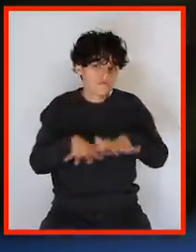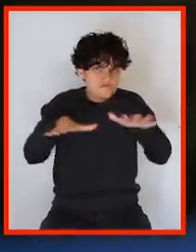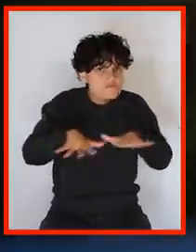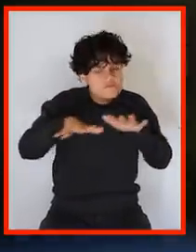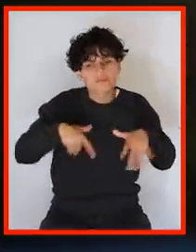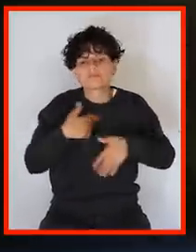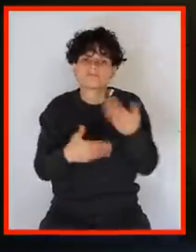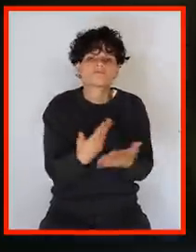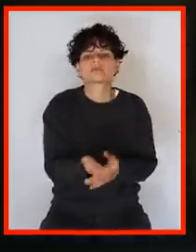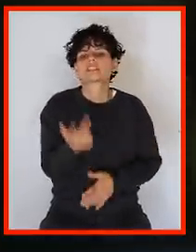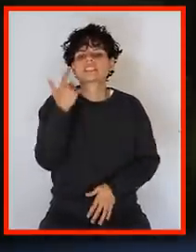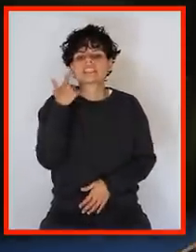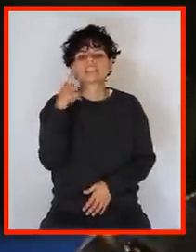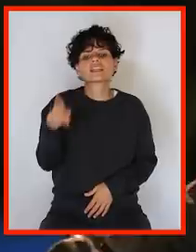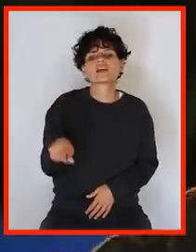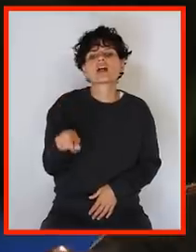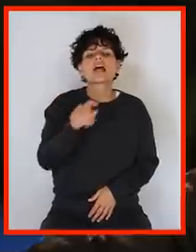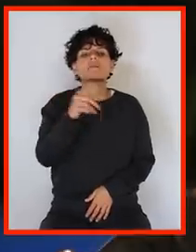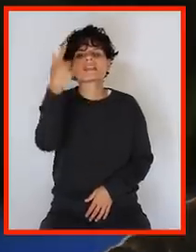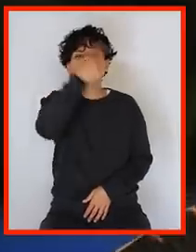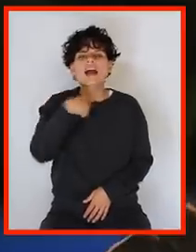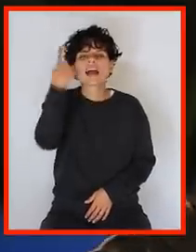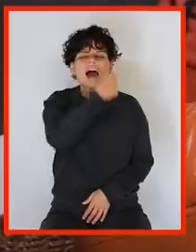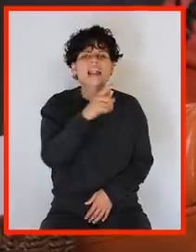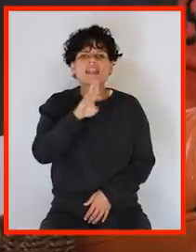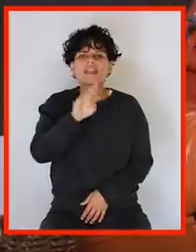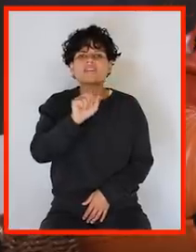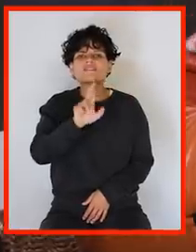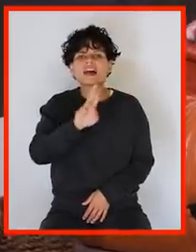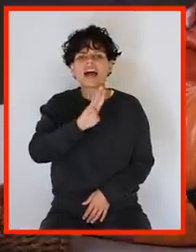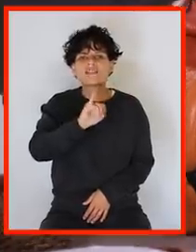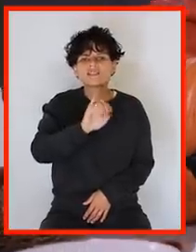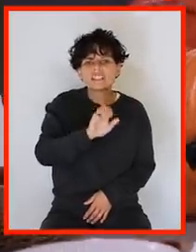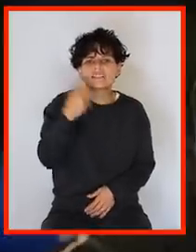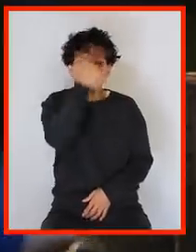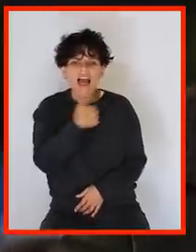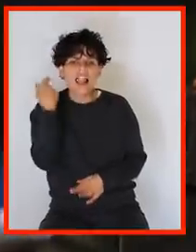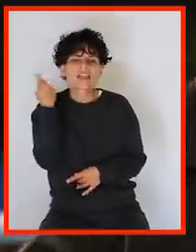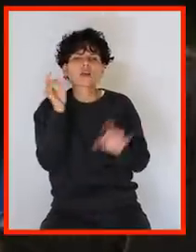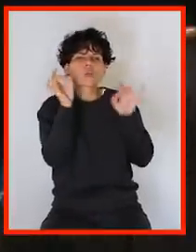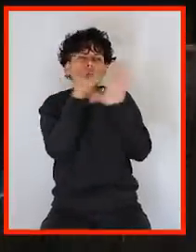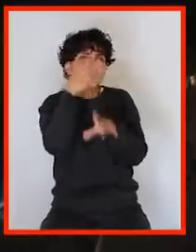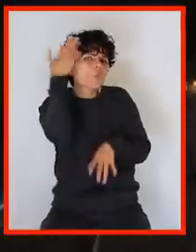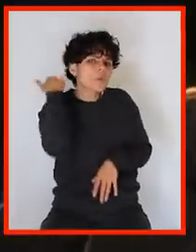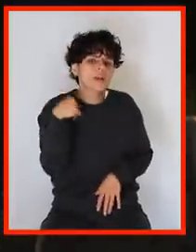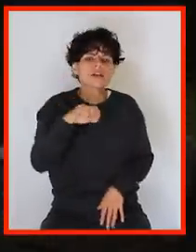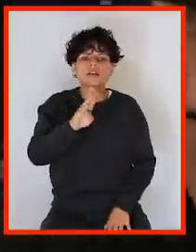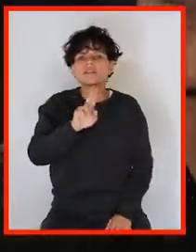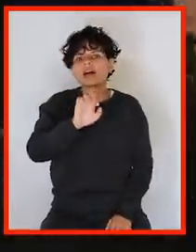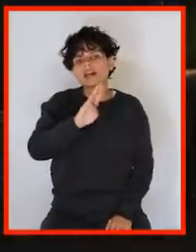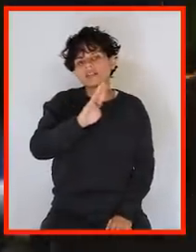ver. Me decían, oye, el care Barbie, me decían, ¿cachai? ¿El care Barbie? Sí, pues el care Barbie. Y de